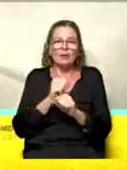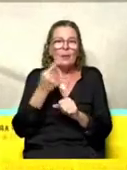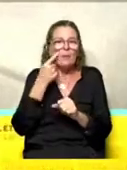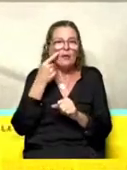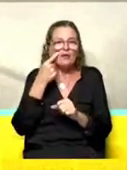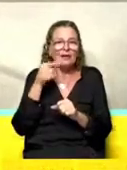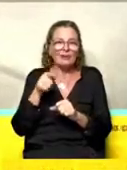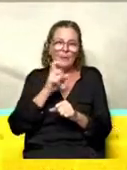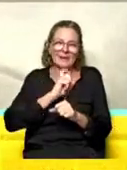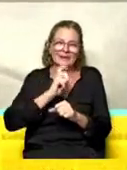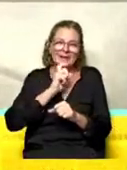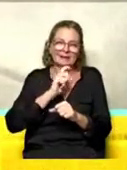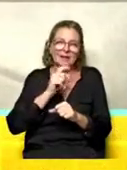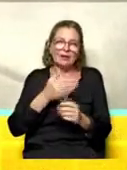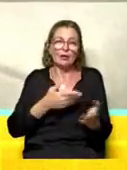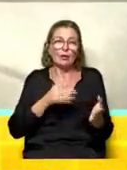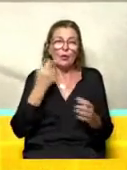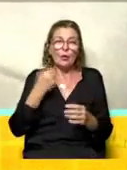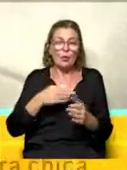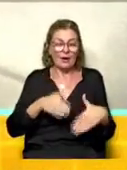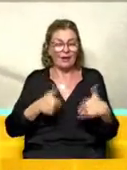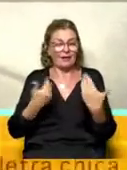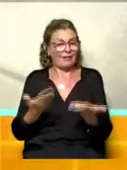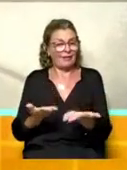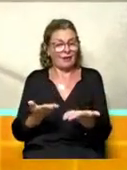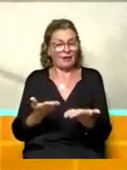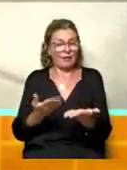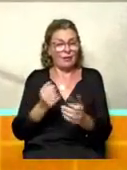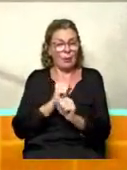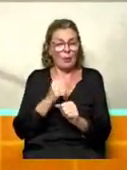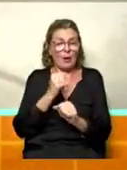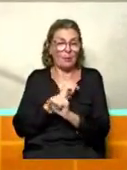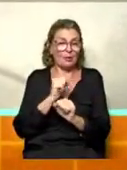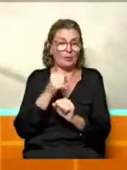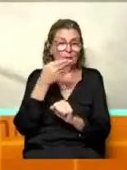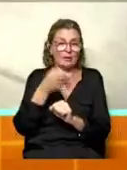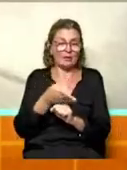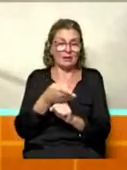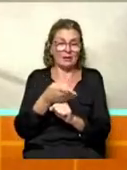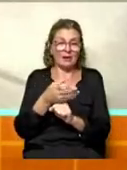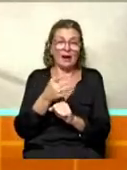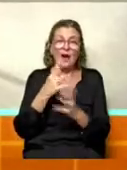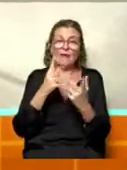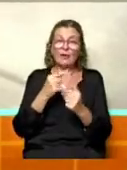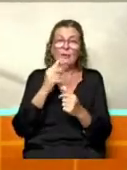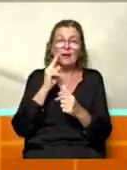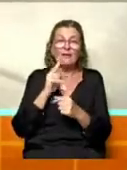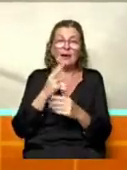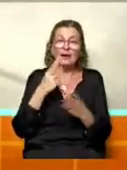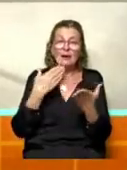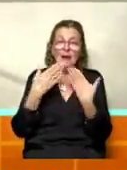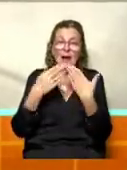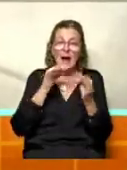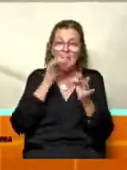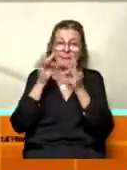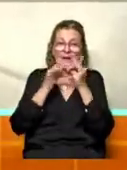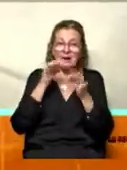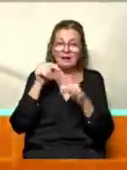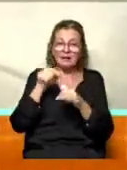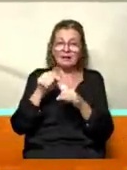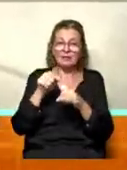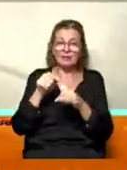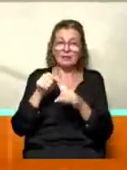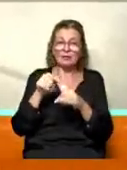eso no era cierto, pero nunca nos recibieron y por lo tanto nunca pudimos dar nuestra visión y nuestro punto de vista con respecto a esto, y se